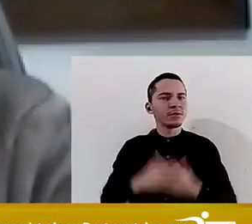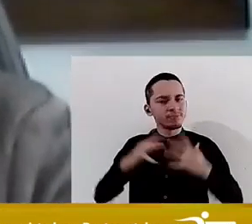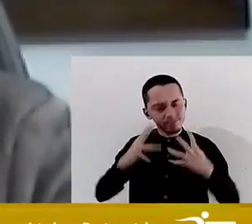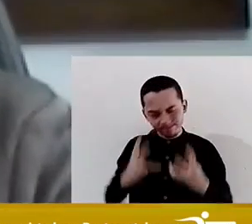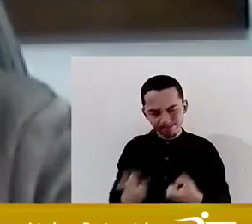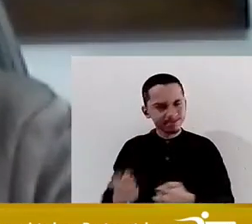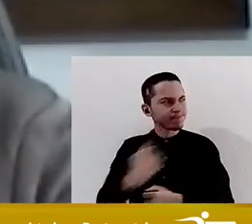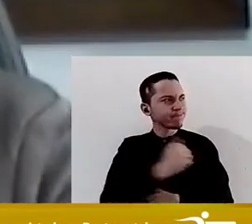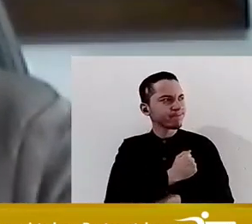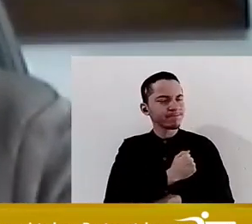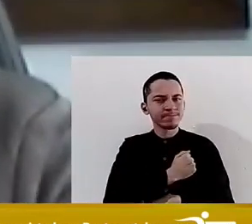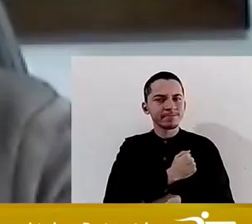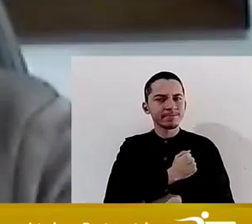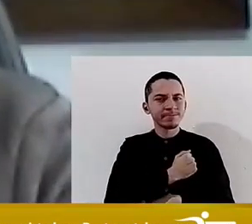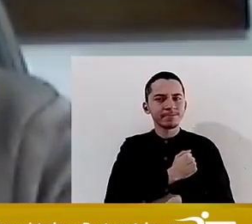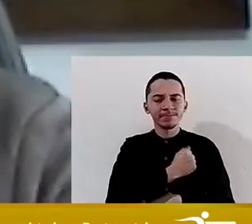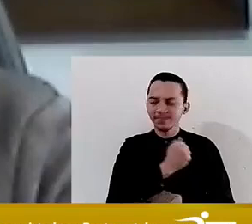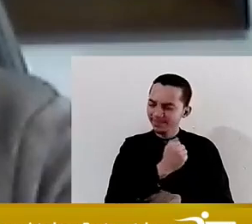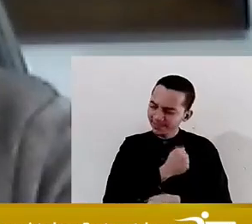Jehová.